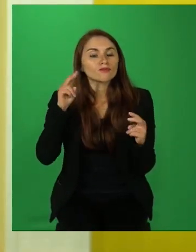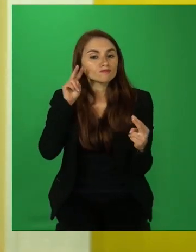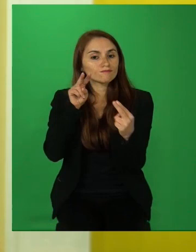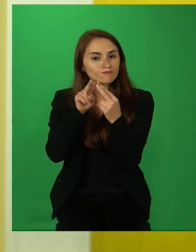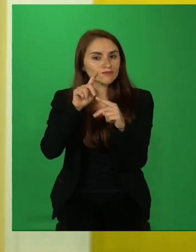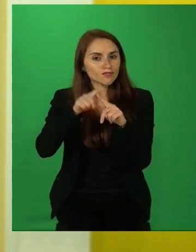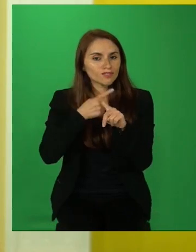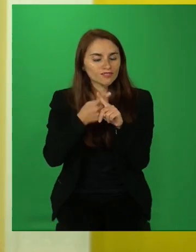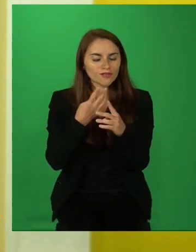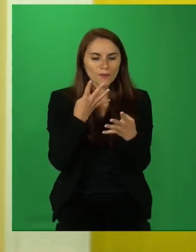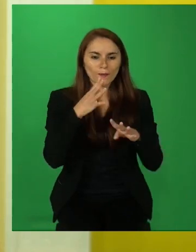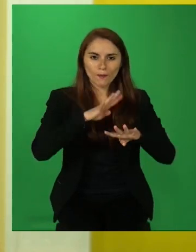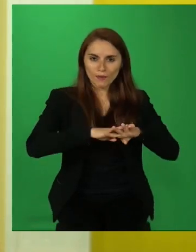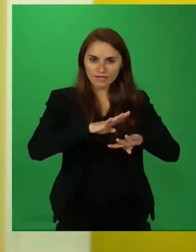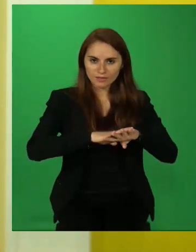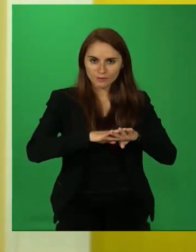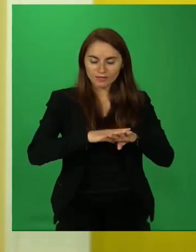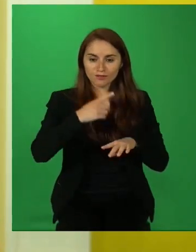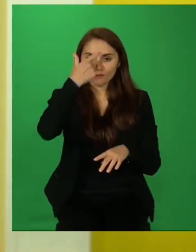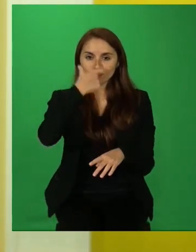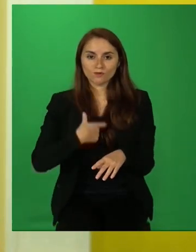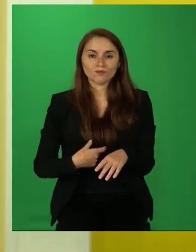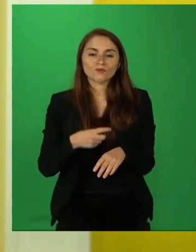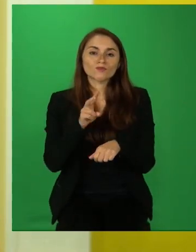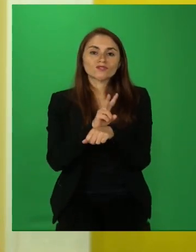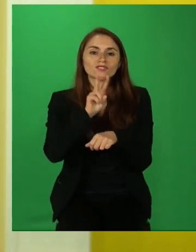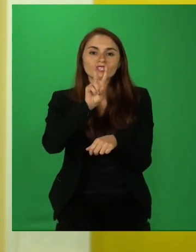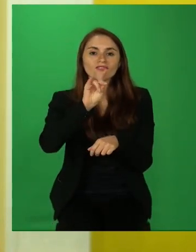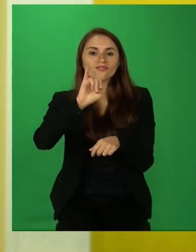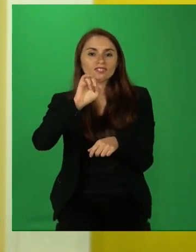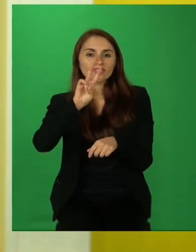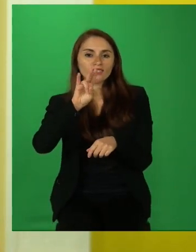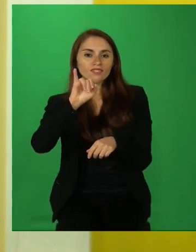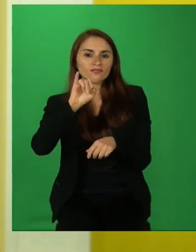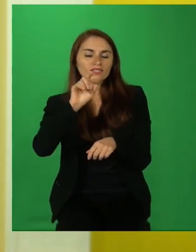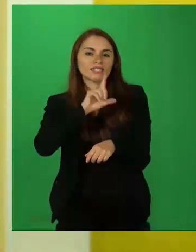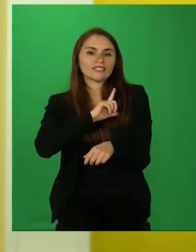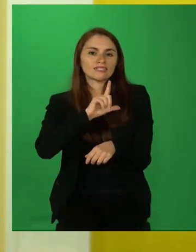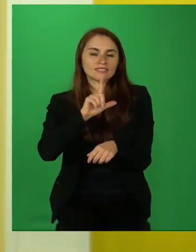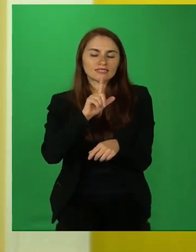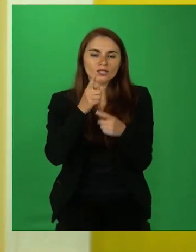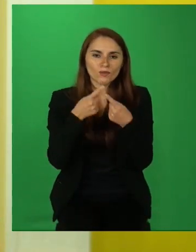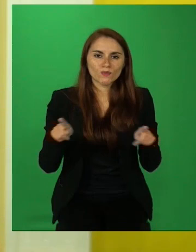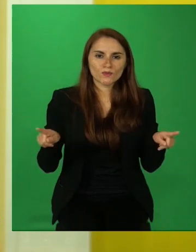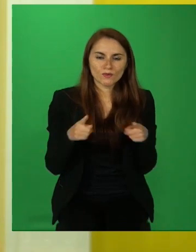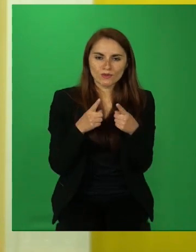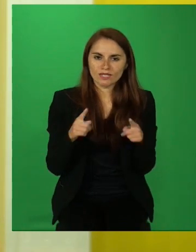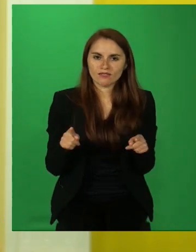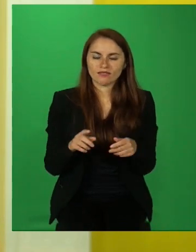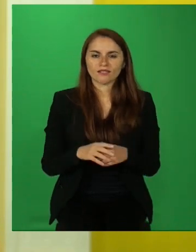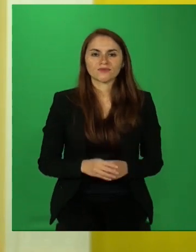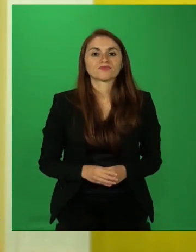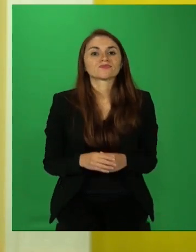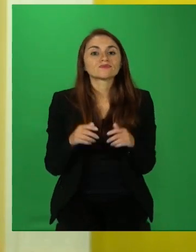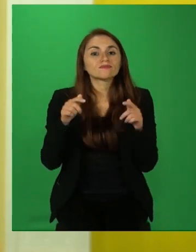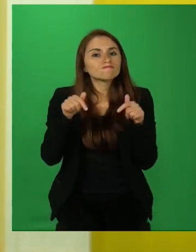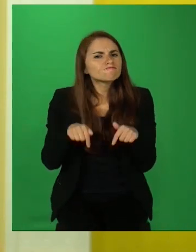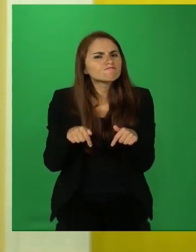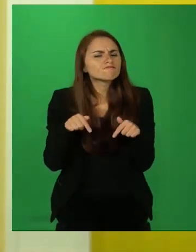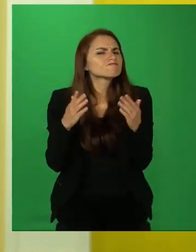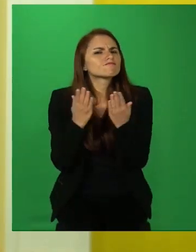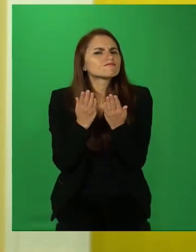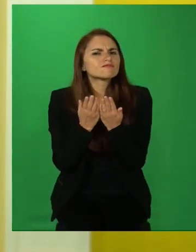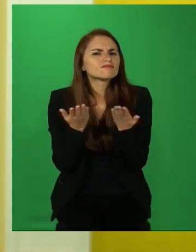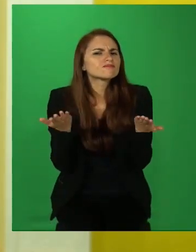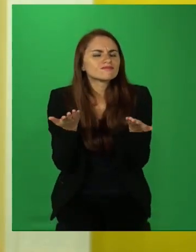clase de matemáticas soy la profesora bibi profesora del liceo de música de la ciudad de copiapó en esta clase